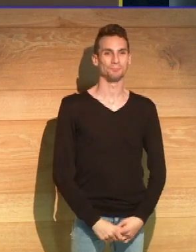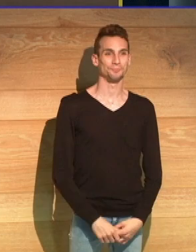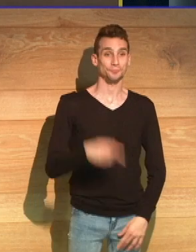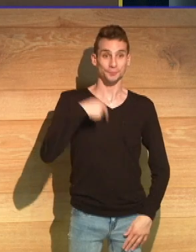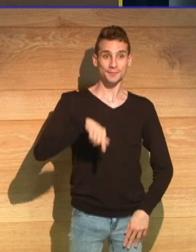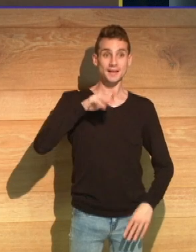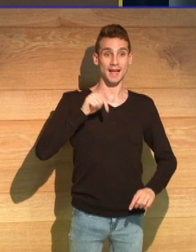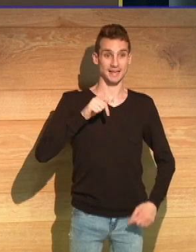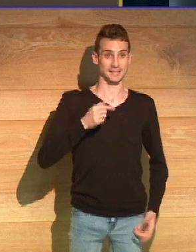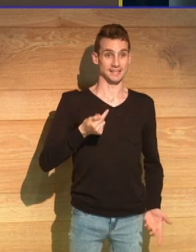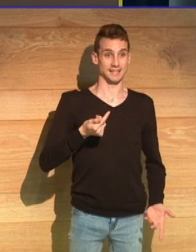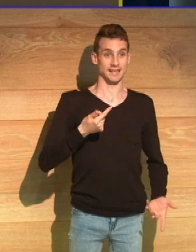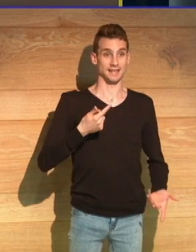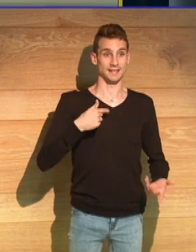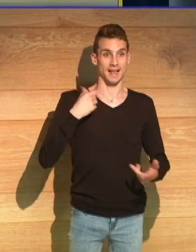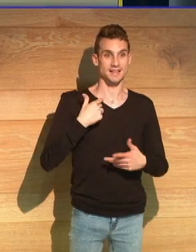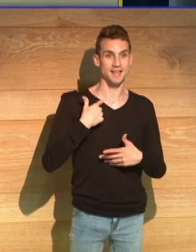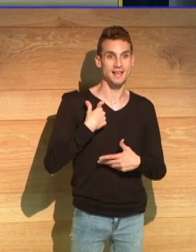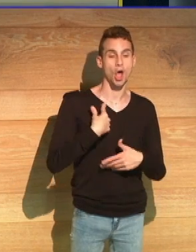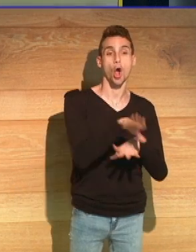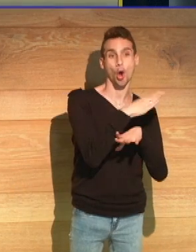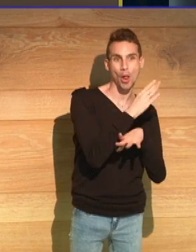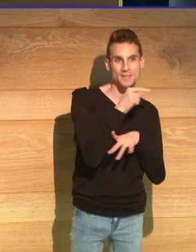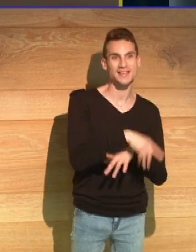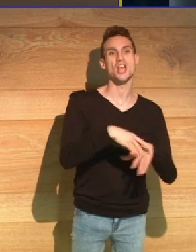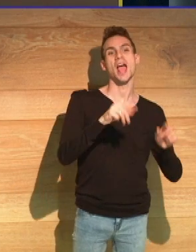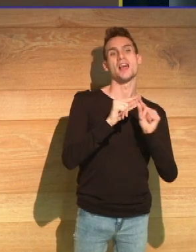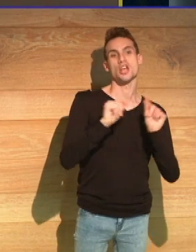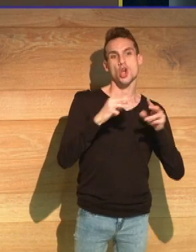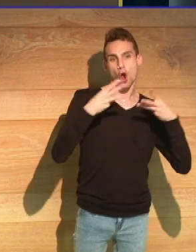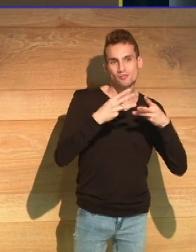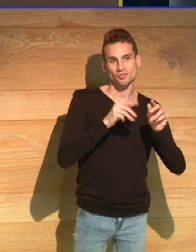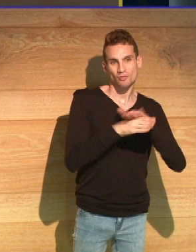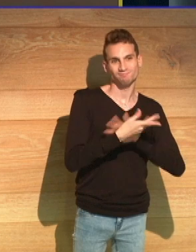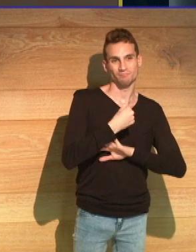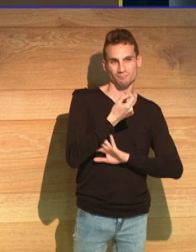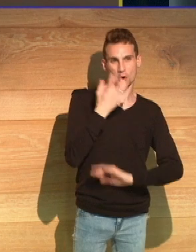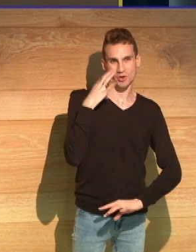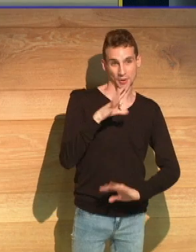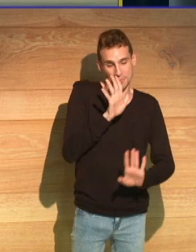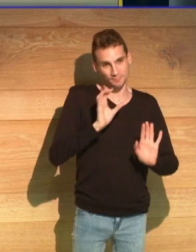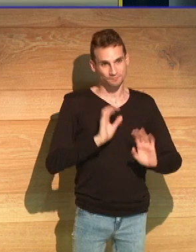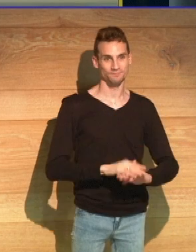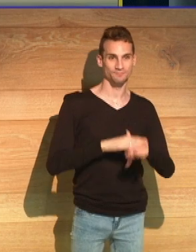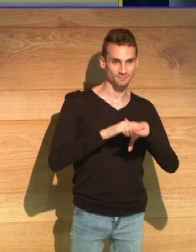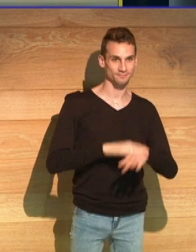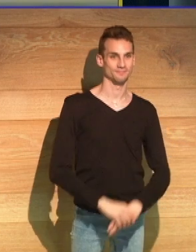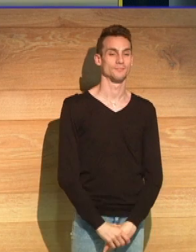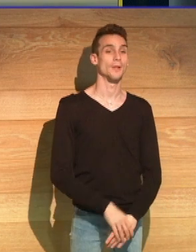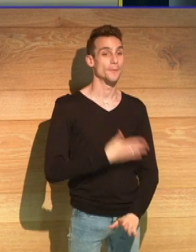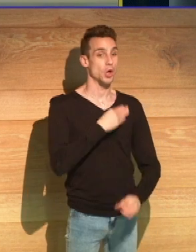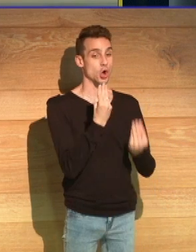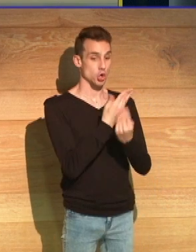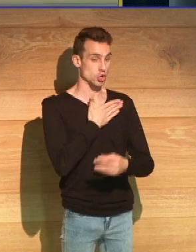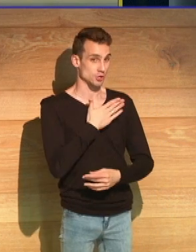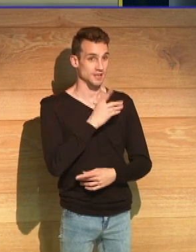Aquí estoy en Chía, Colombia, entonces la conexión es un poquito rara, pero bueno. Bueno, con nosotros también